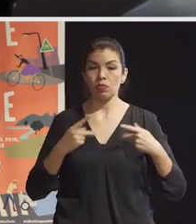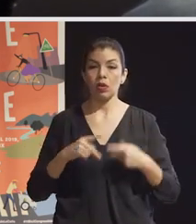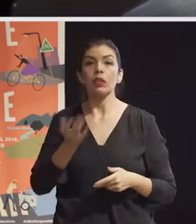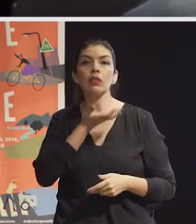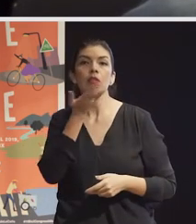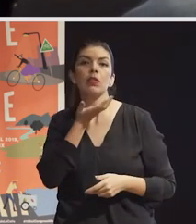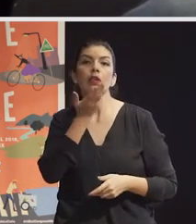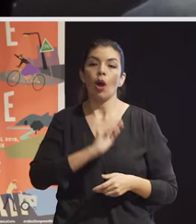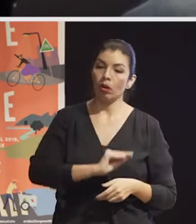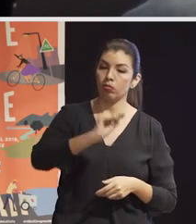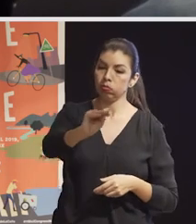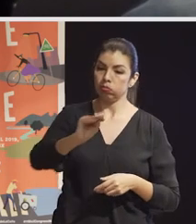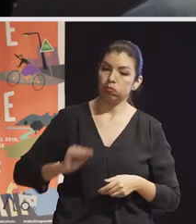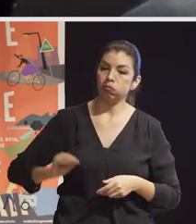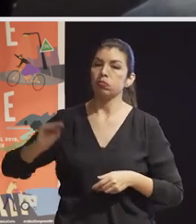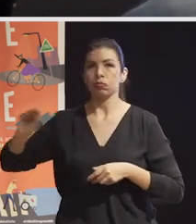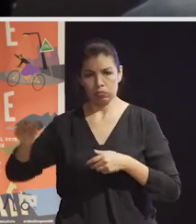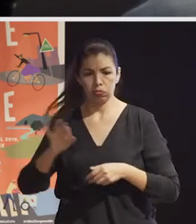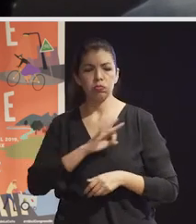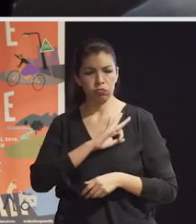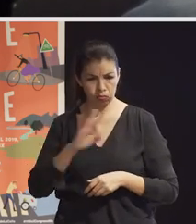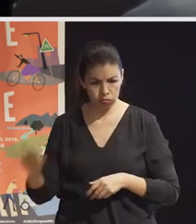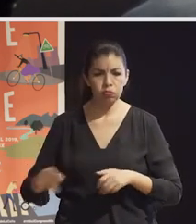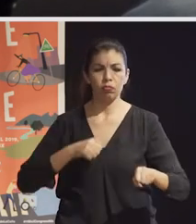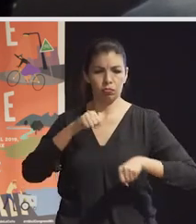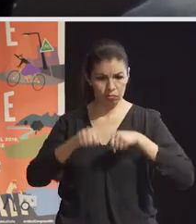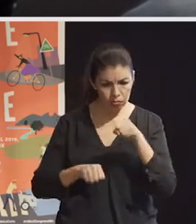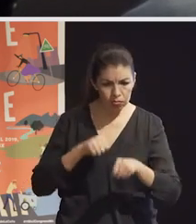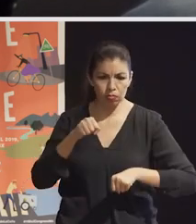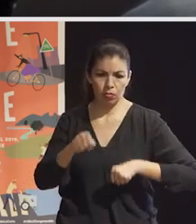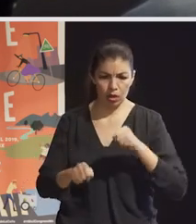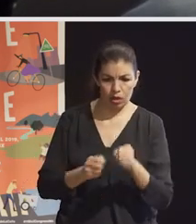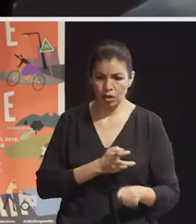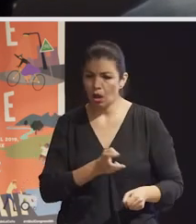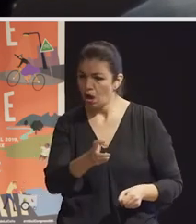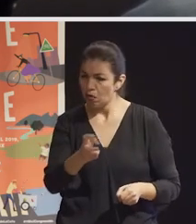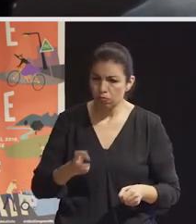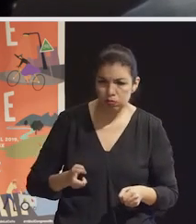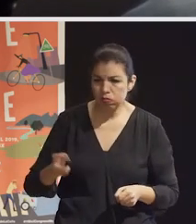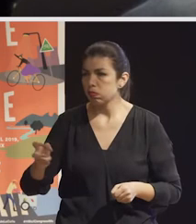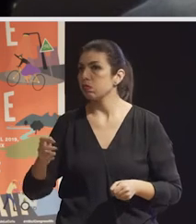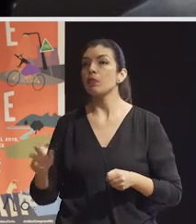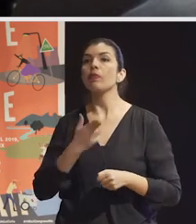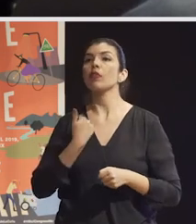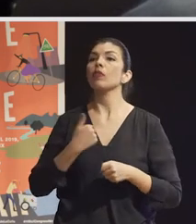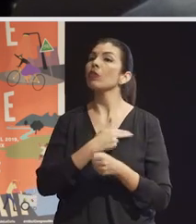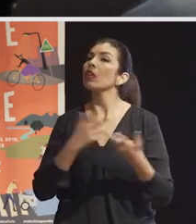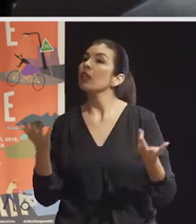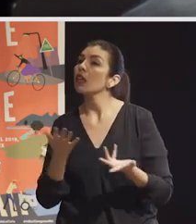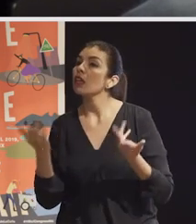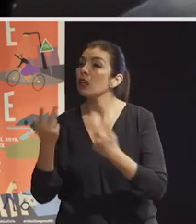integrando a los ciclistas esa es la manera en la que nosotros hacemos café comunidad invitando a la gente a